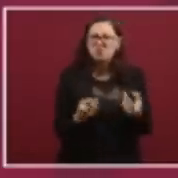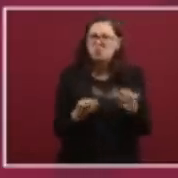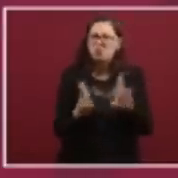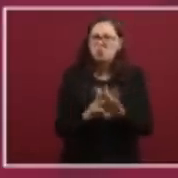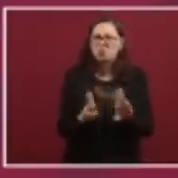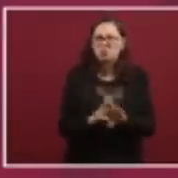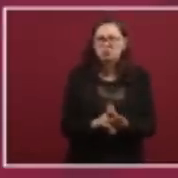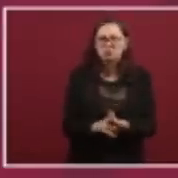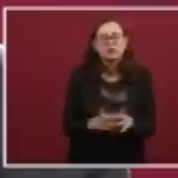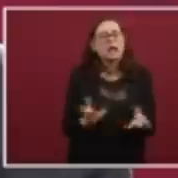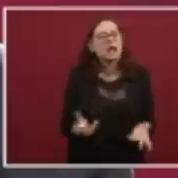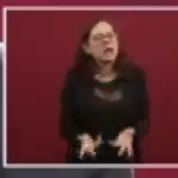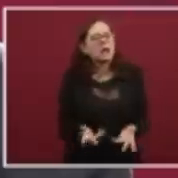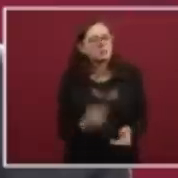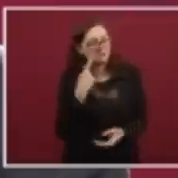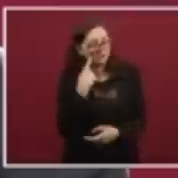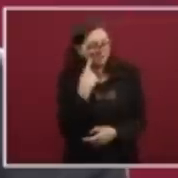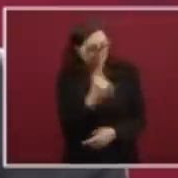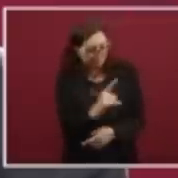año 2.